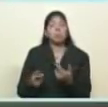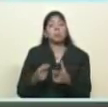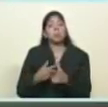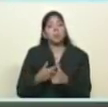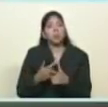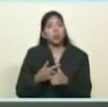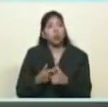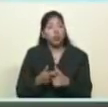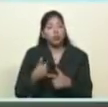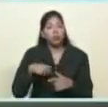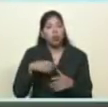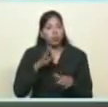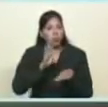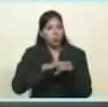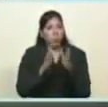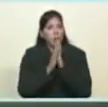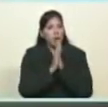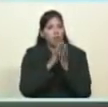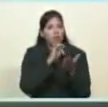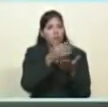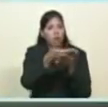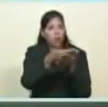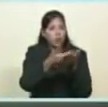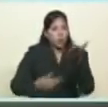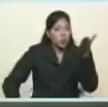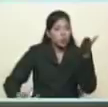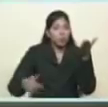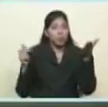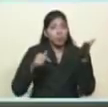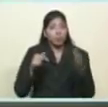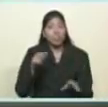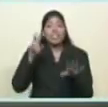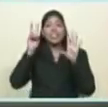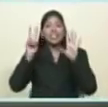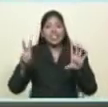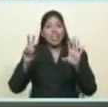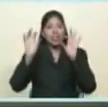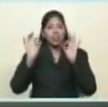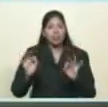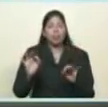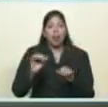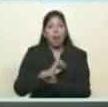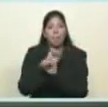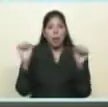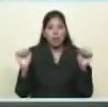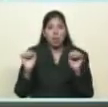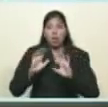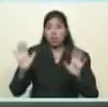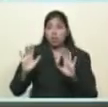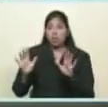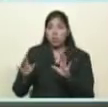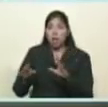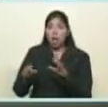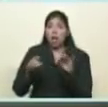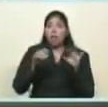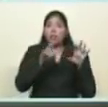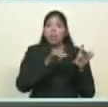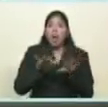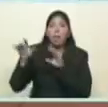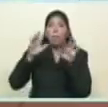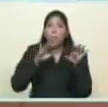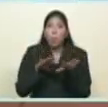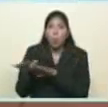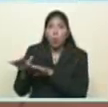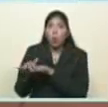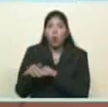sacara un comunicado diciendo a las 7 de la mañana del viernes pasado que íbamos a depositar en las cuentas